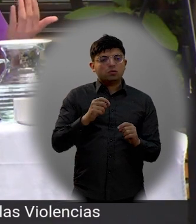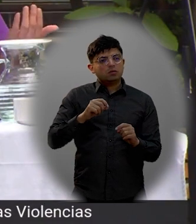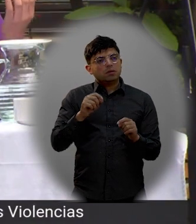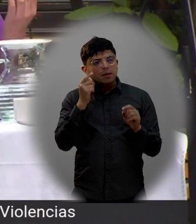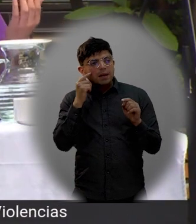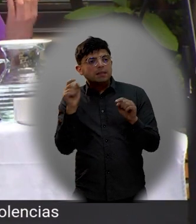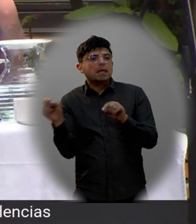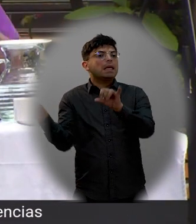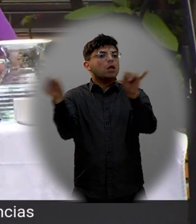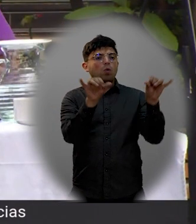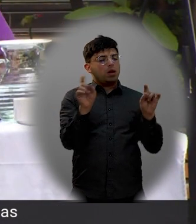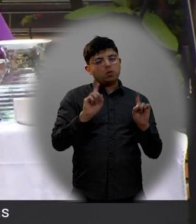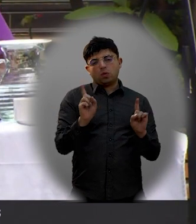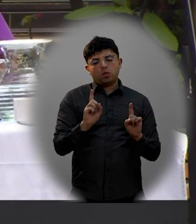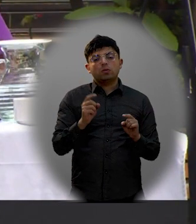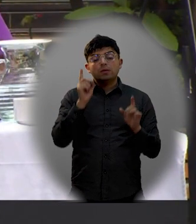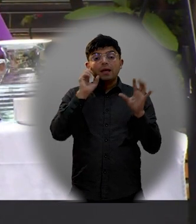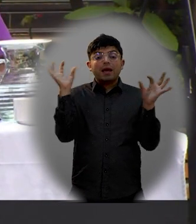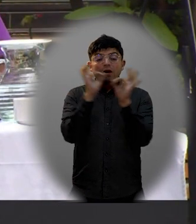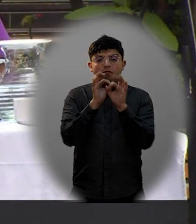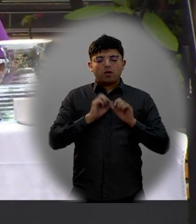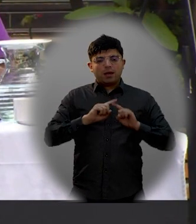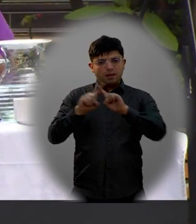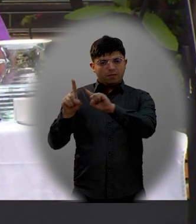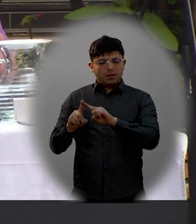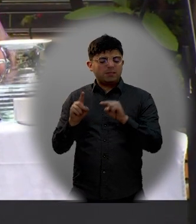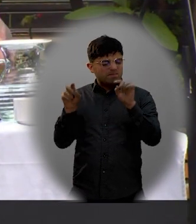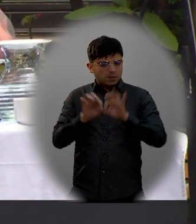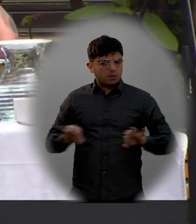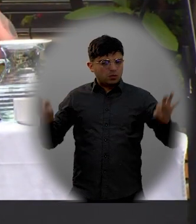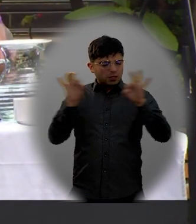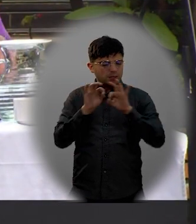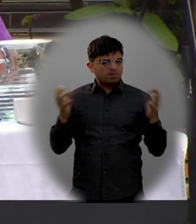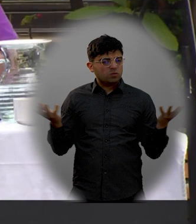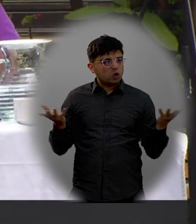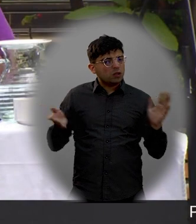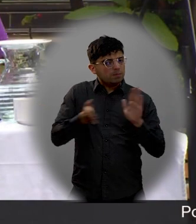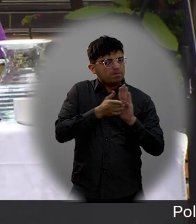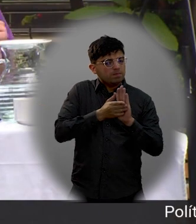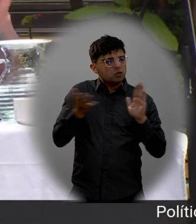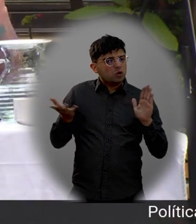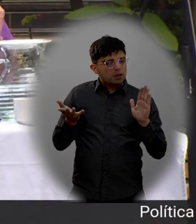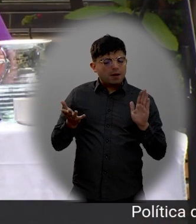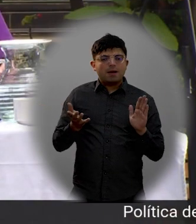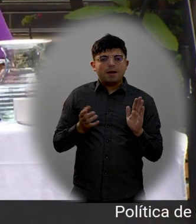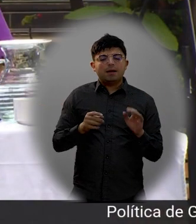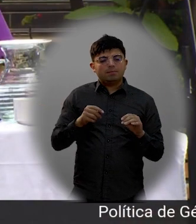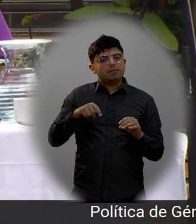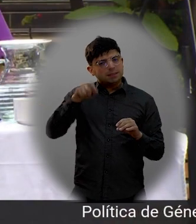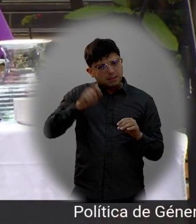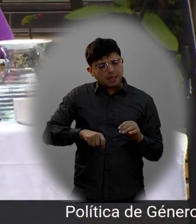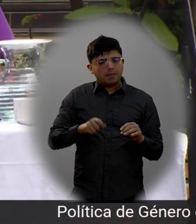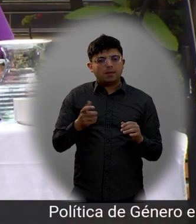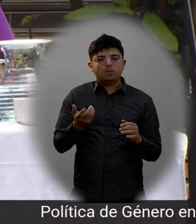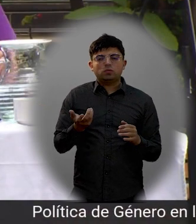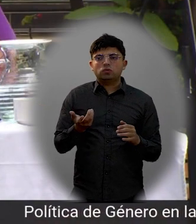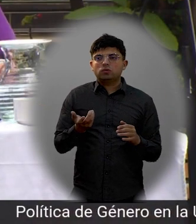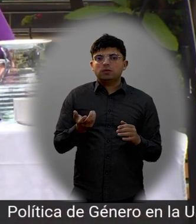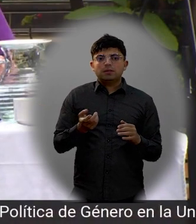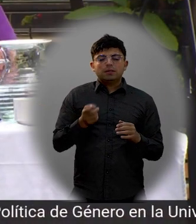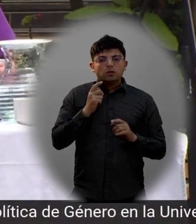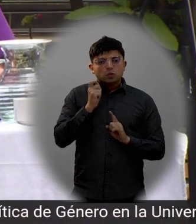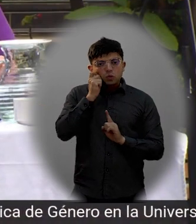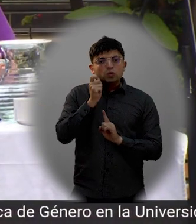otros, sino que para mí el enfoque diferencial y su importancia radica en que tenemos que dinamitar